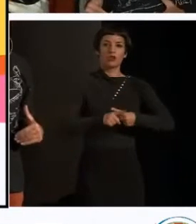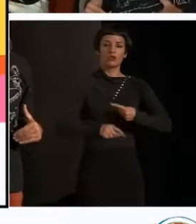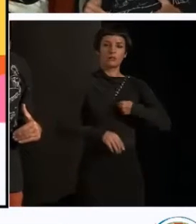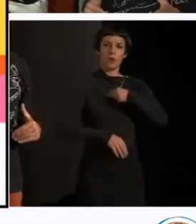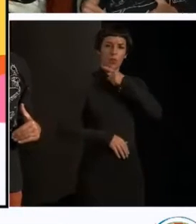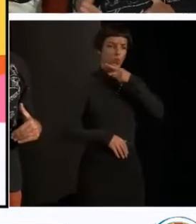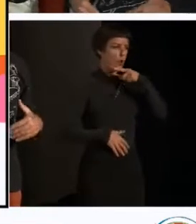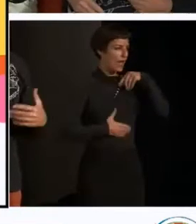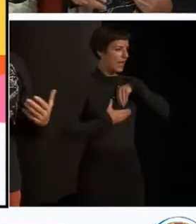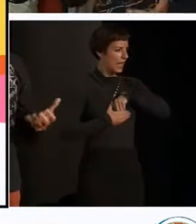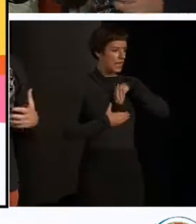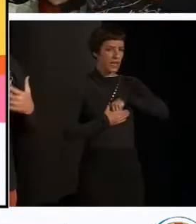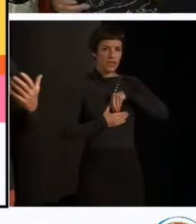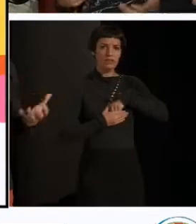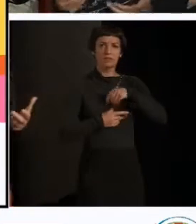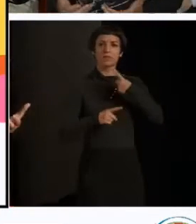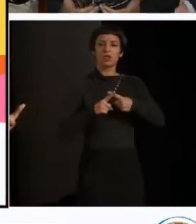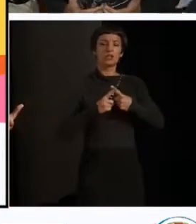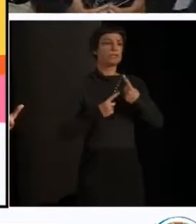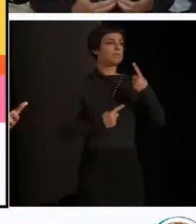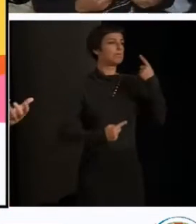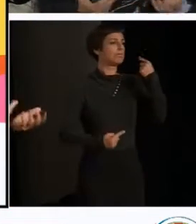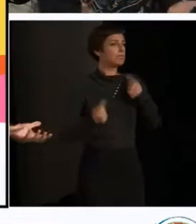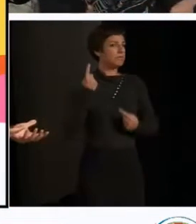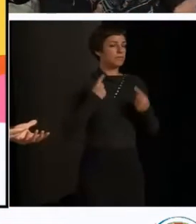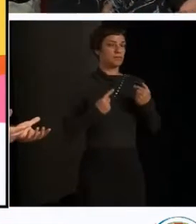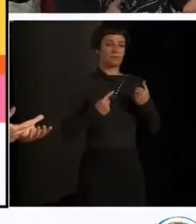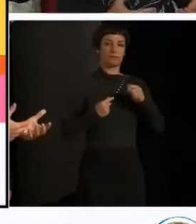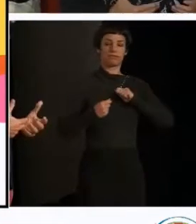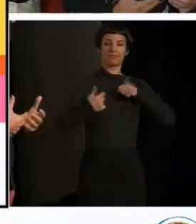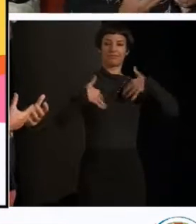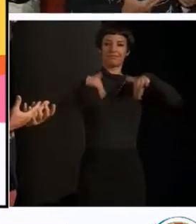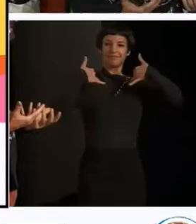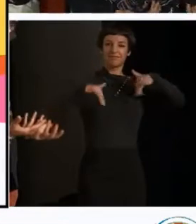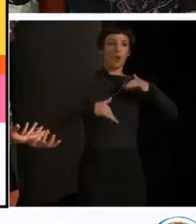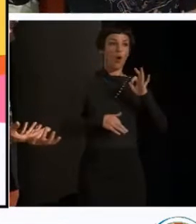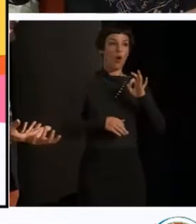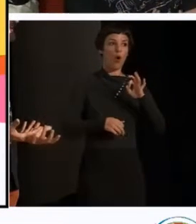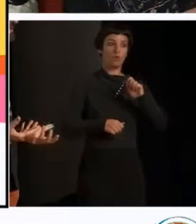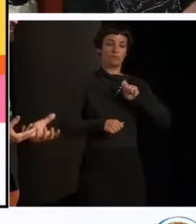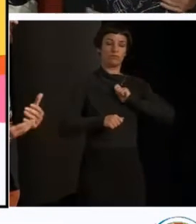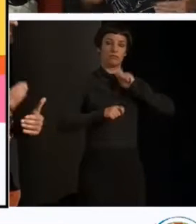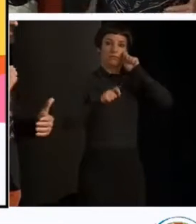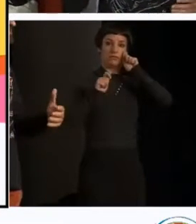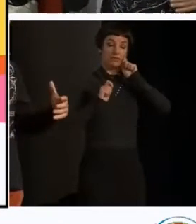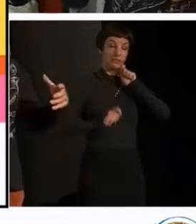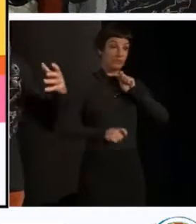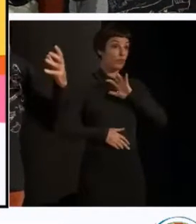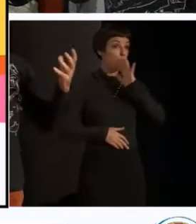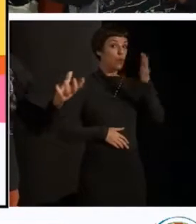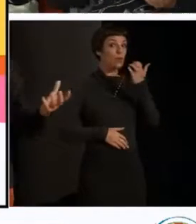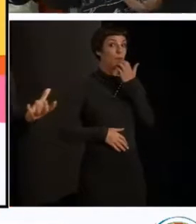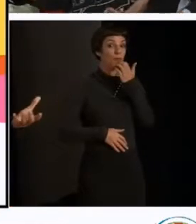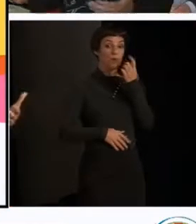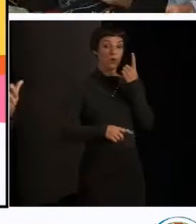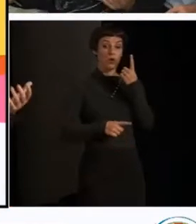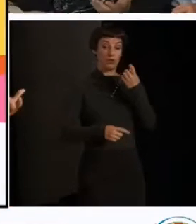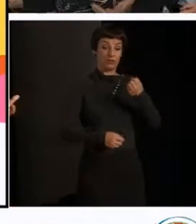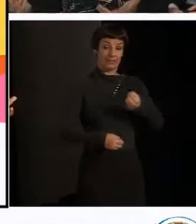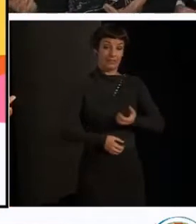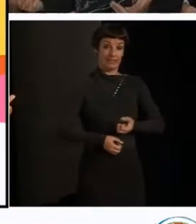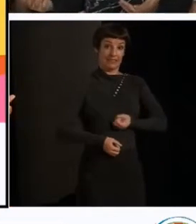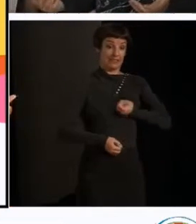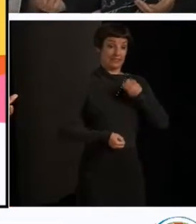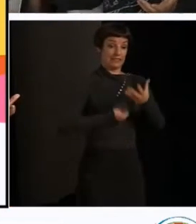duele, aquello que en ocasiones nos alegra o que nos hace llorar. Porque aquello que no se expresa desde